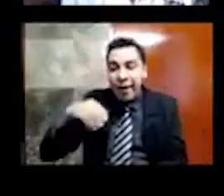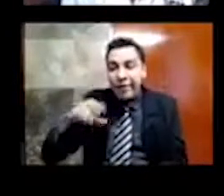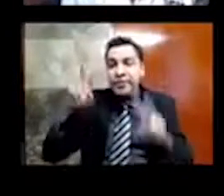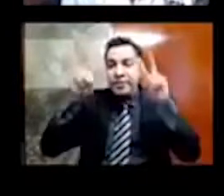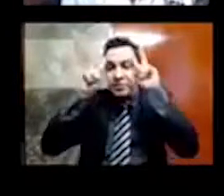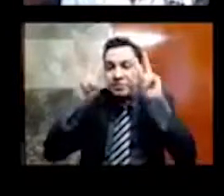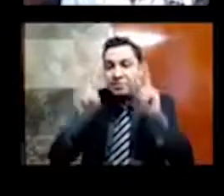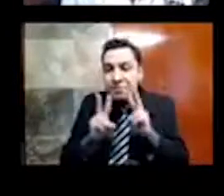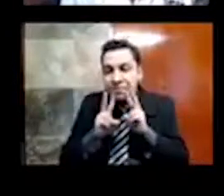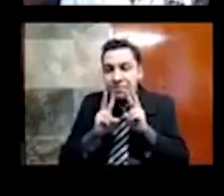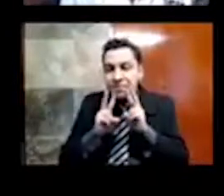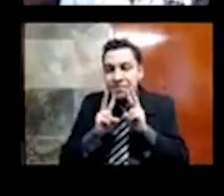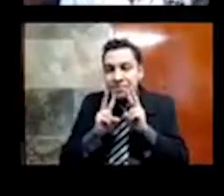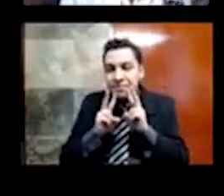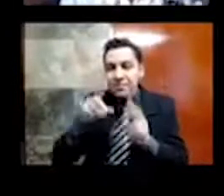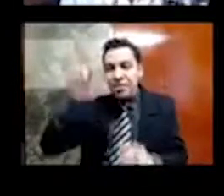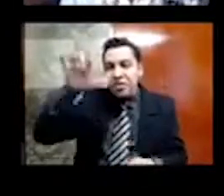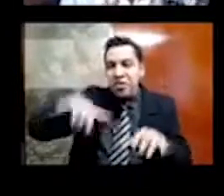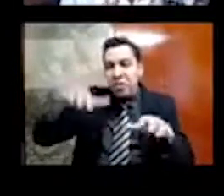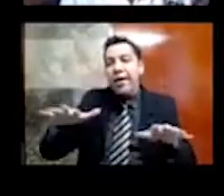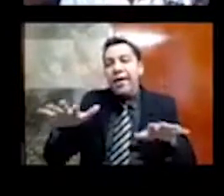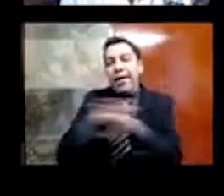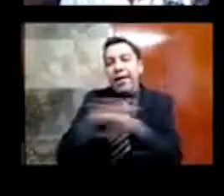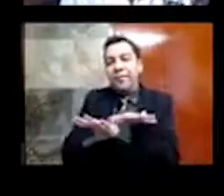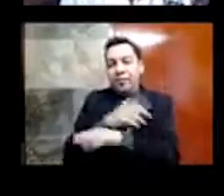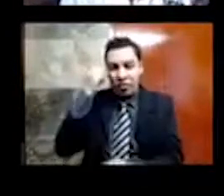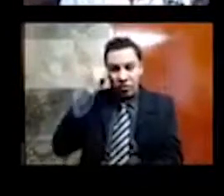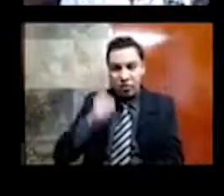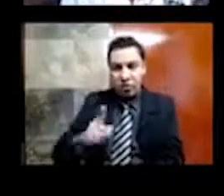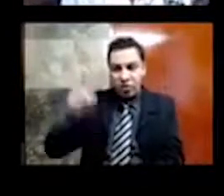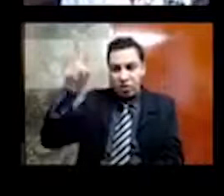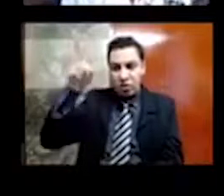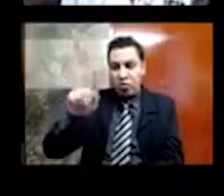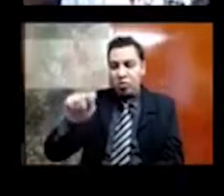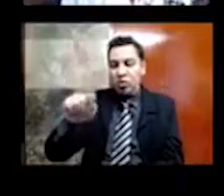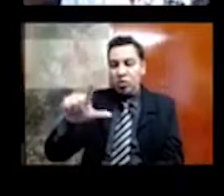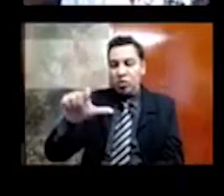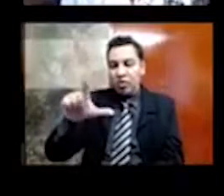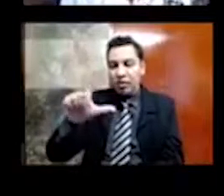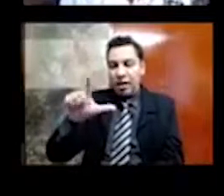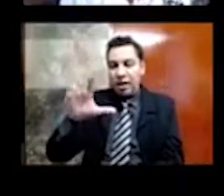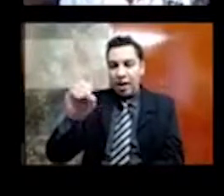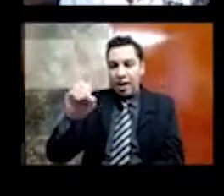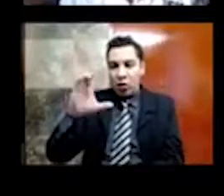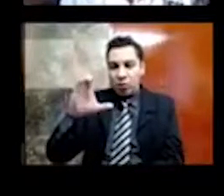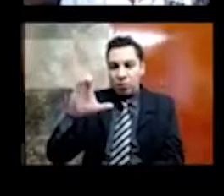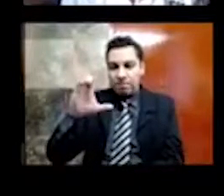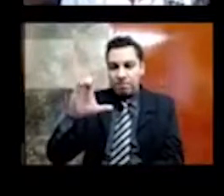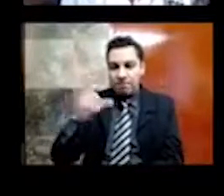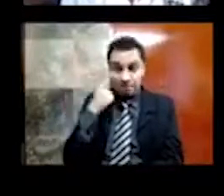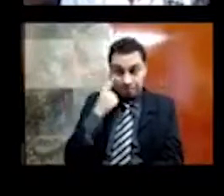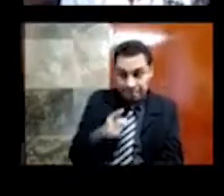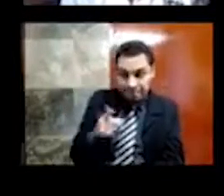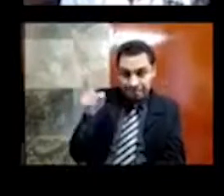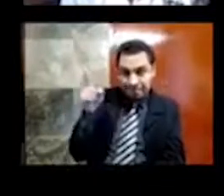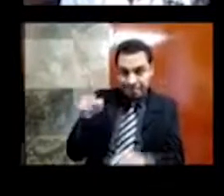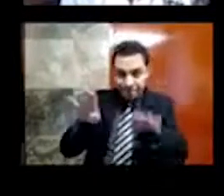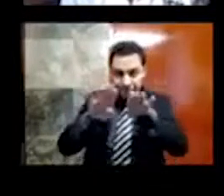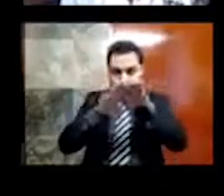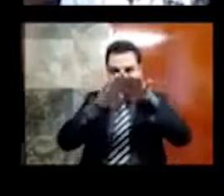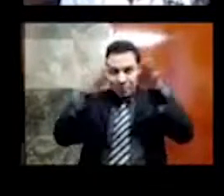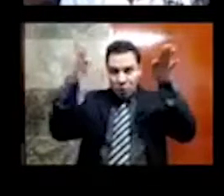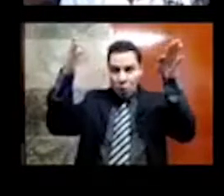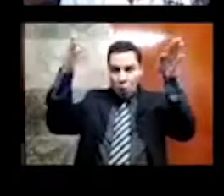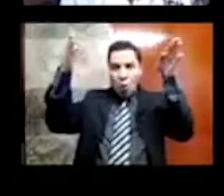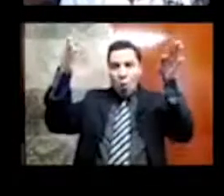Lluvia, Tlaloc. Así que vean el tamañazo de la Gran Pirámide. Pero estaba abandonada cuando llegaron los